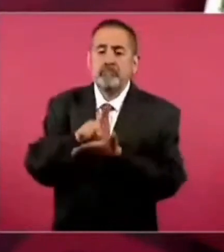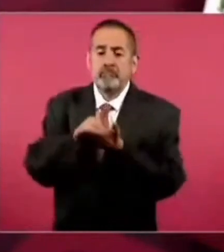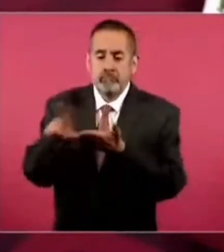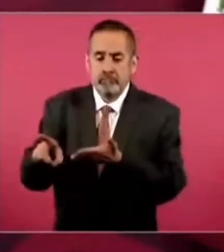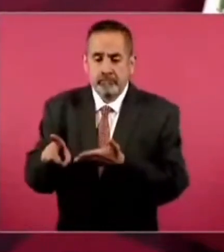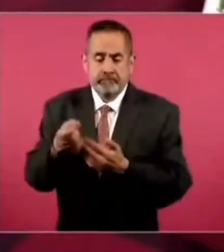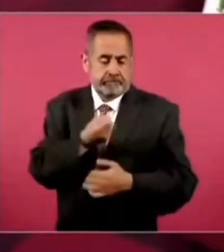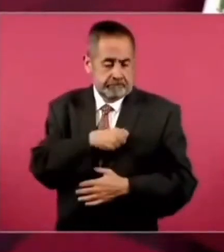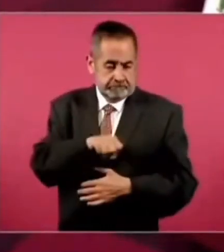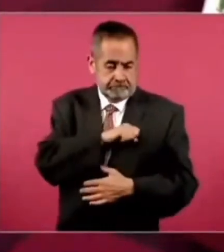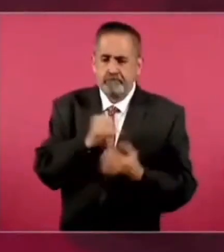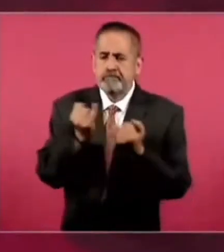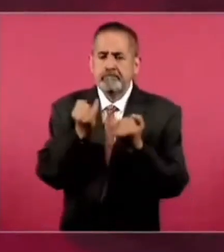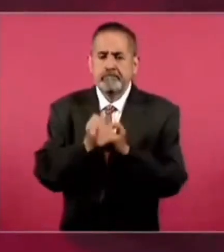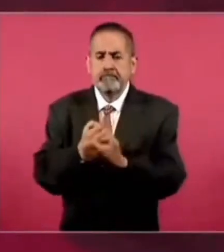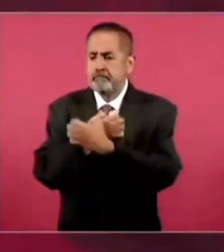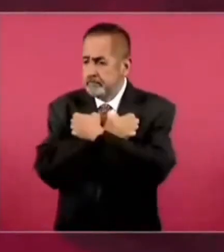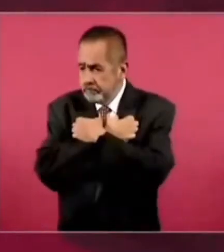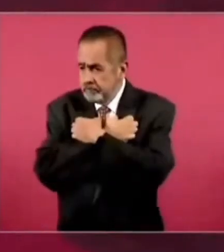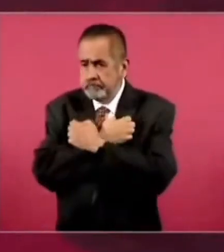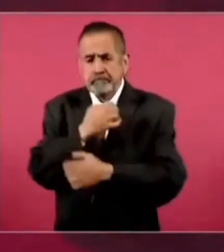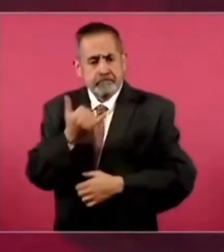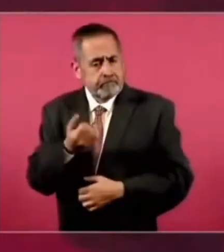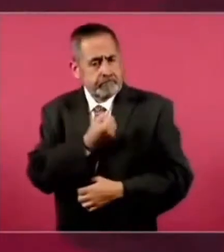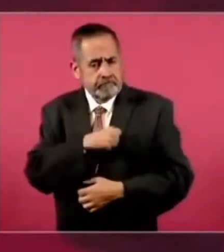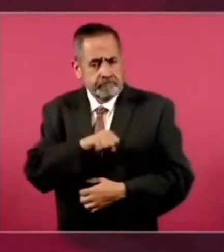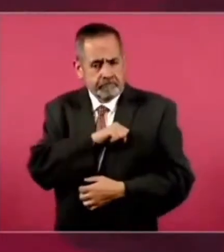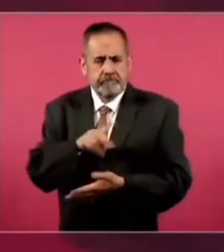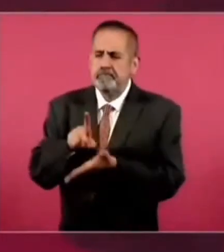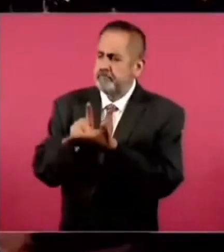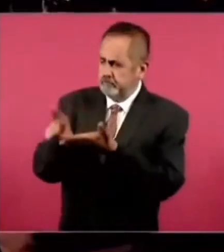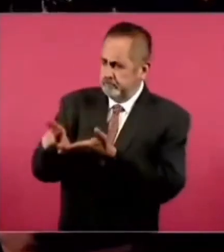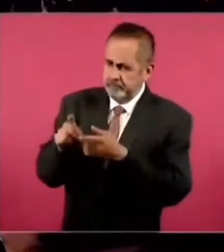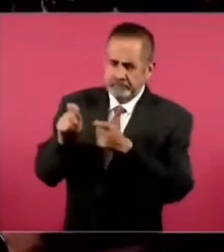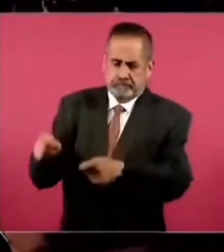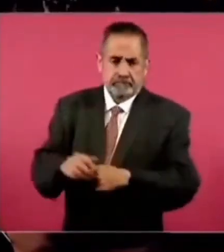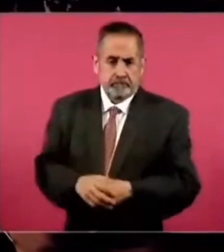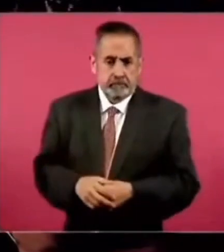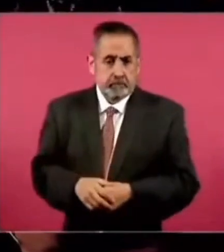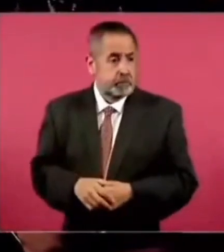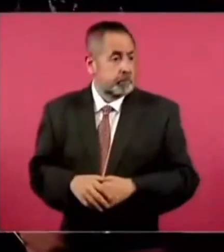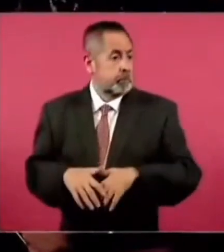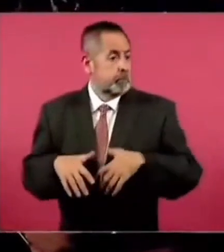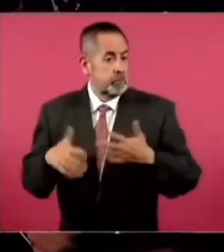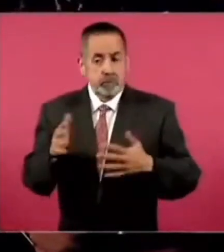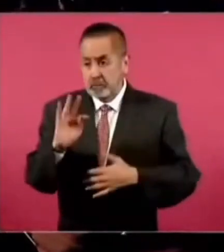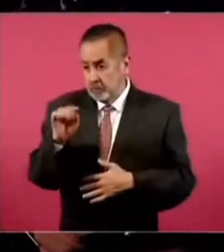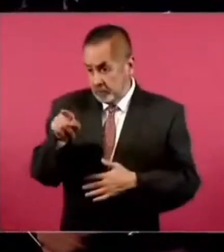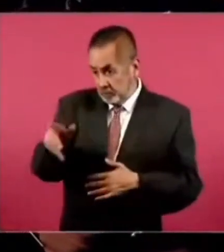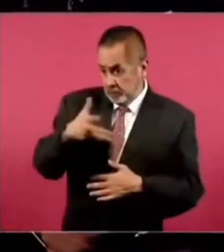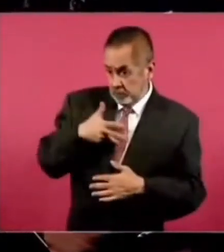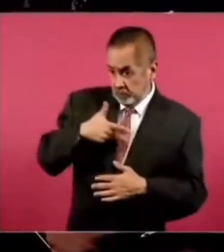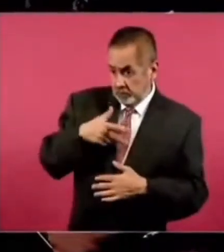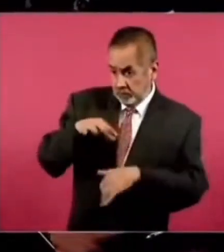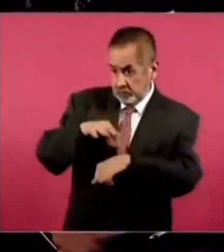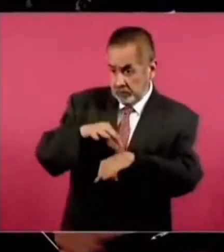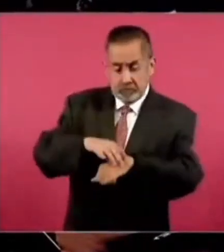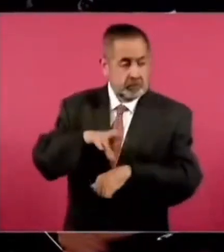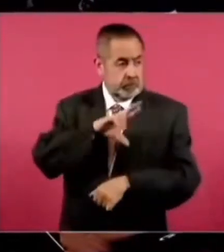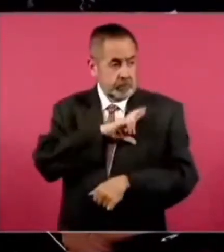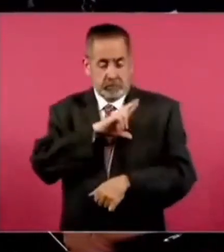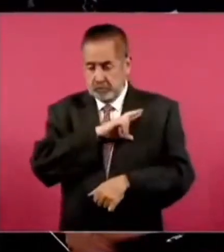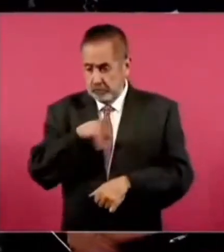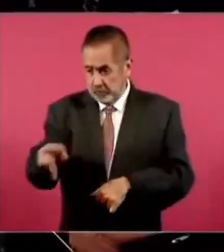educación. El que tiene para pagar un médico privado, una